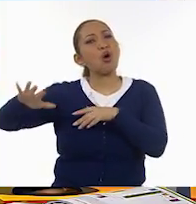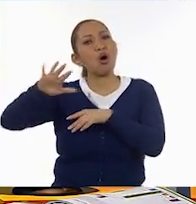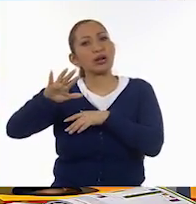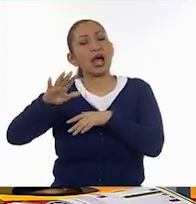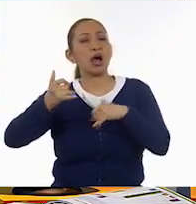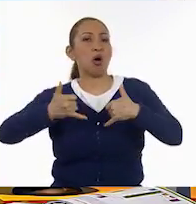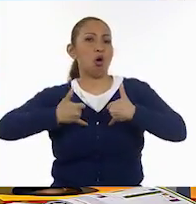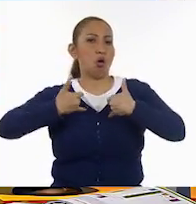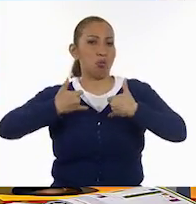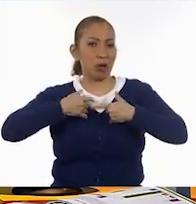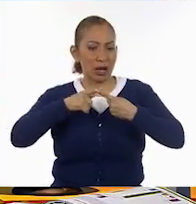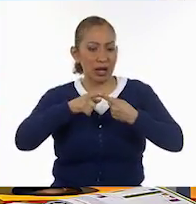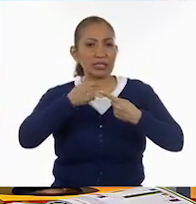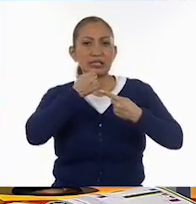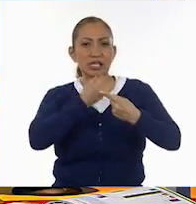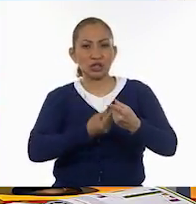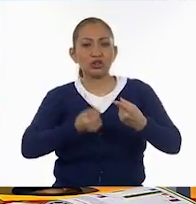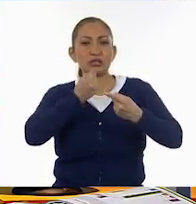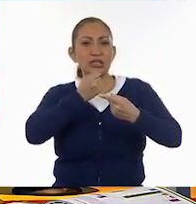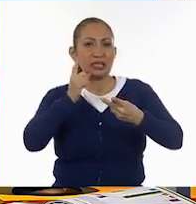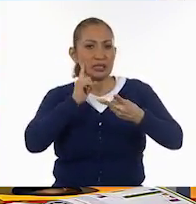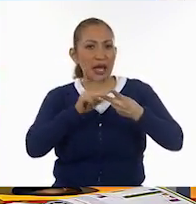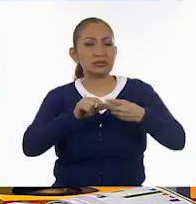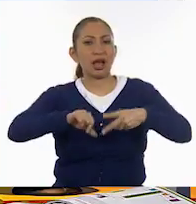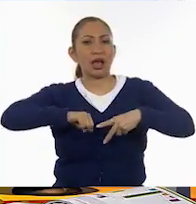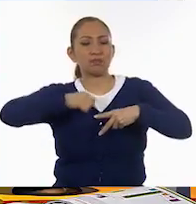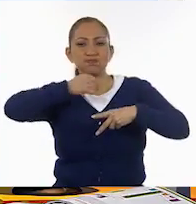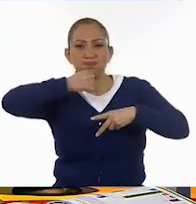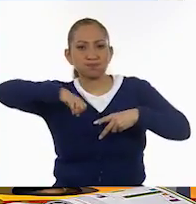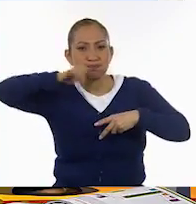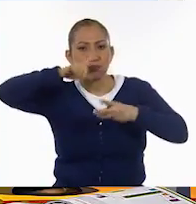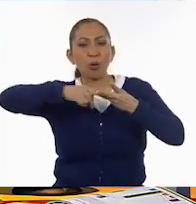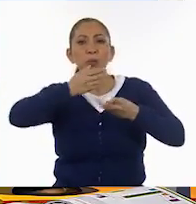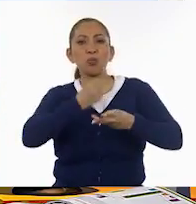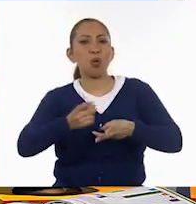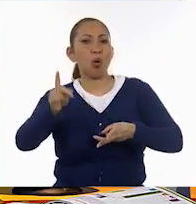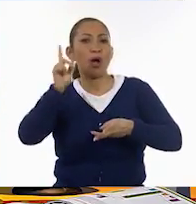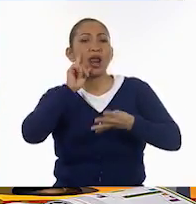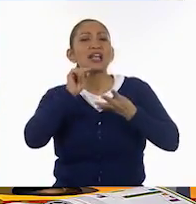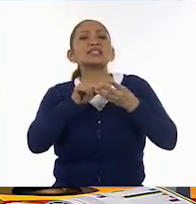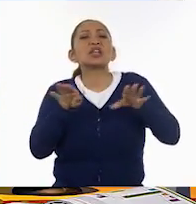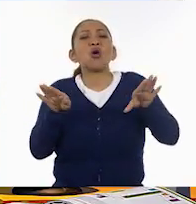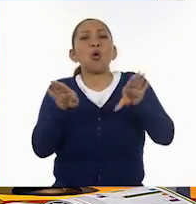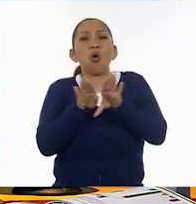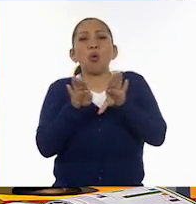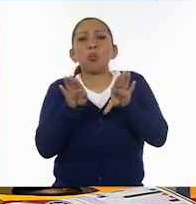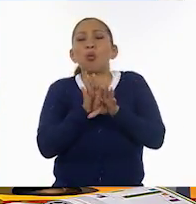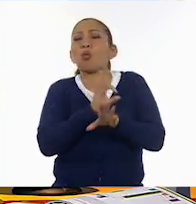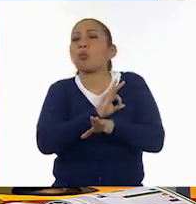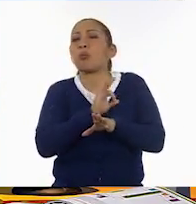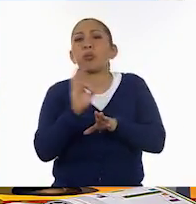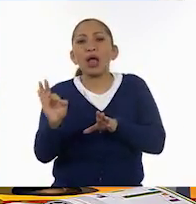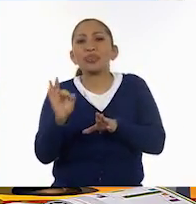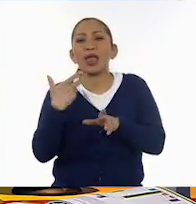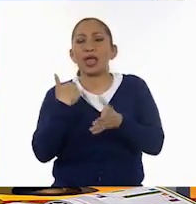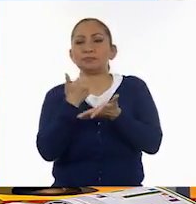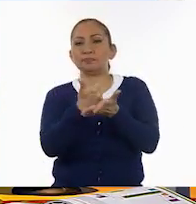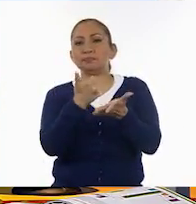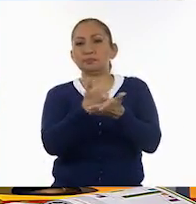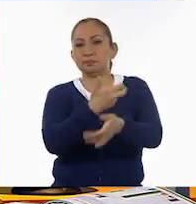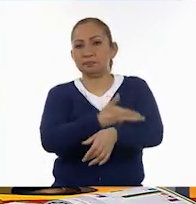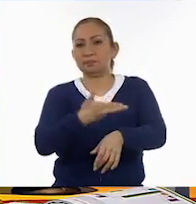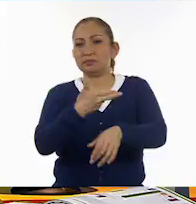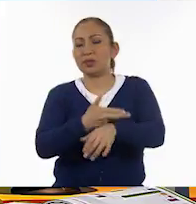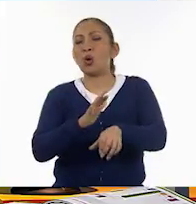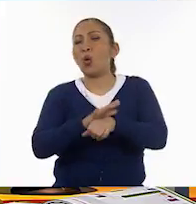de jóvenes, niñas, niños, adultos mayores, hombres, mujeres, y de qué manera se pueden resolver. ¿Cuáles